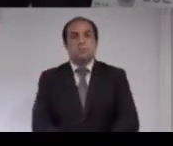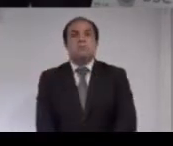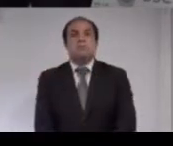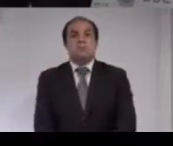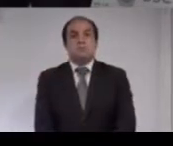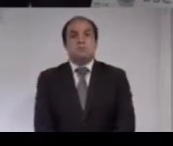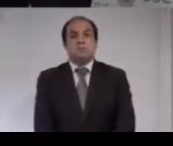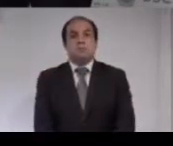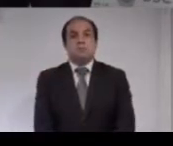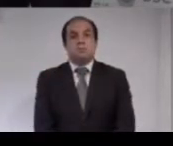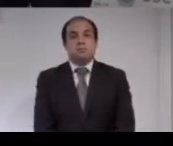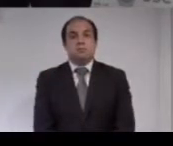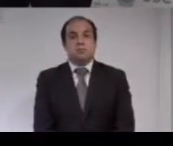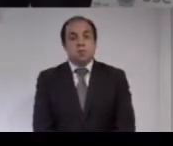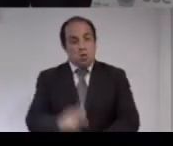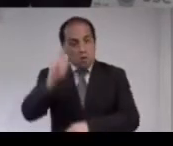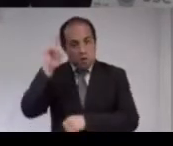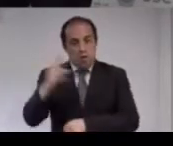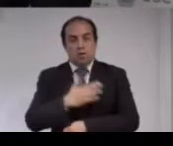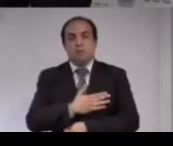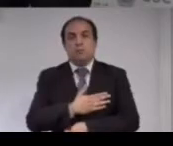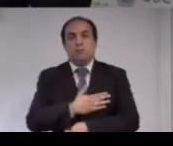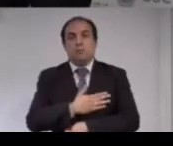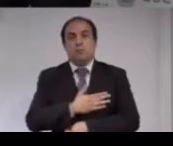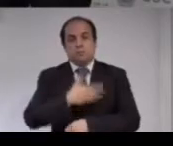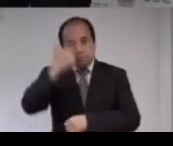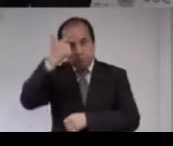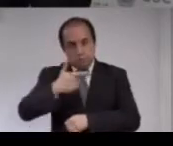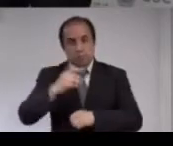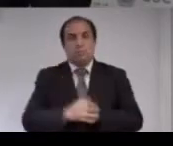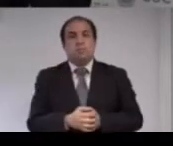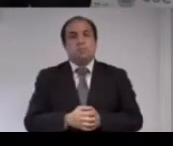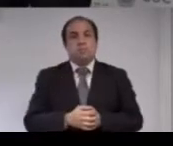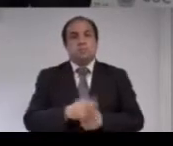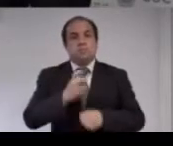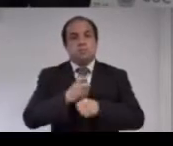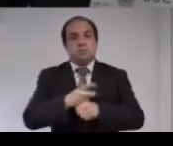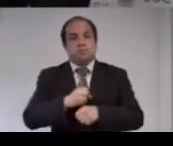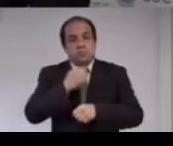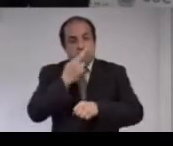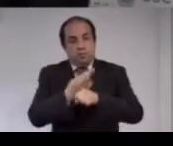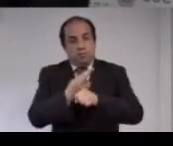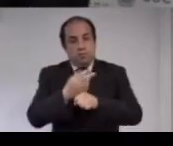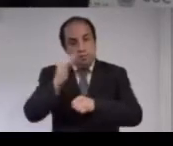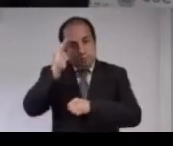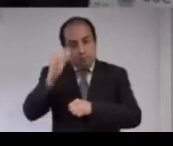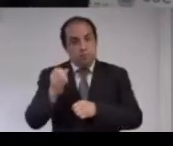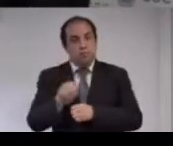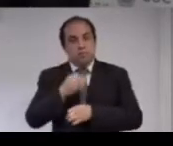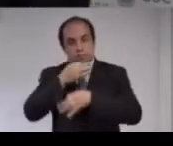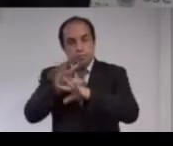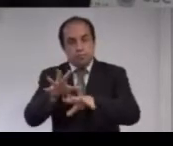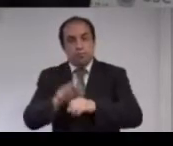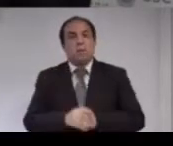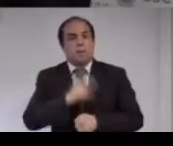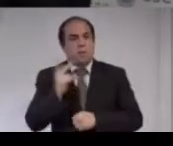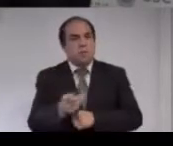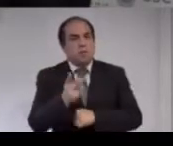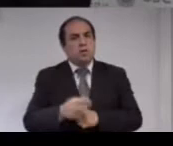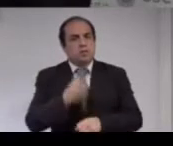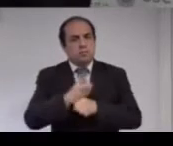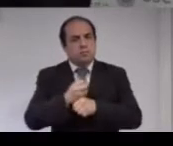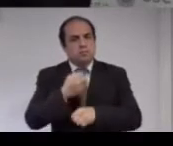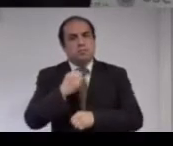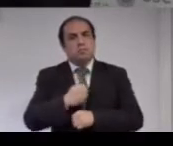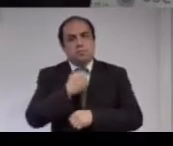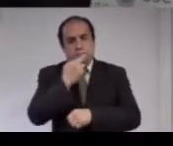¿Qué tal? Buenas noches, subsecretarias y el señor vocero. Primero, preguntarle, subsecretaria, menciona que